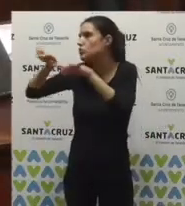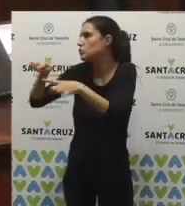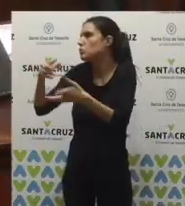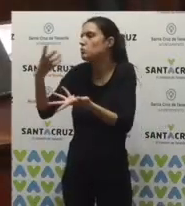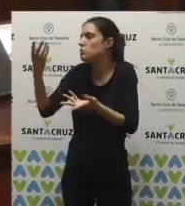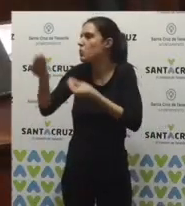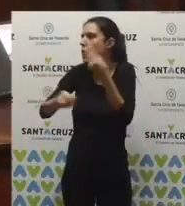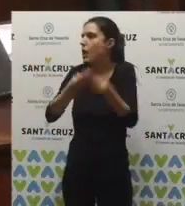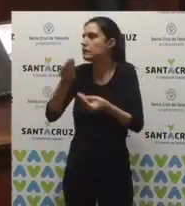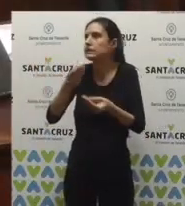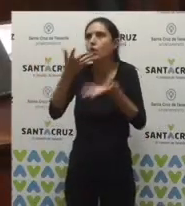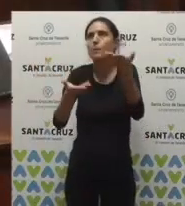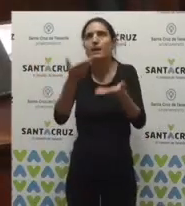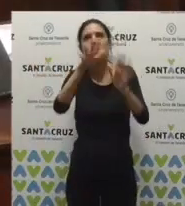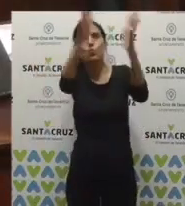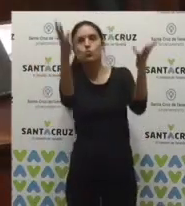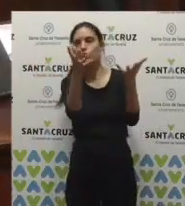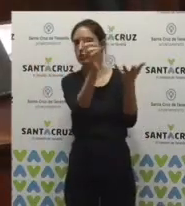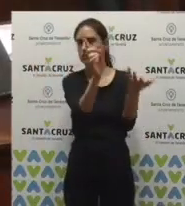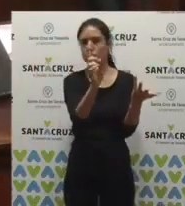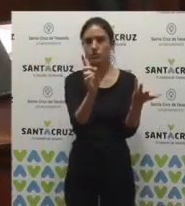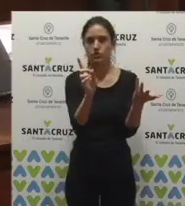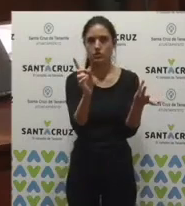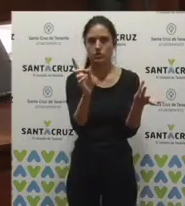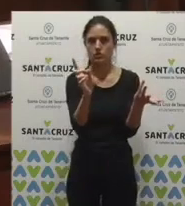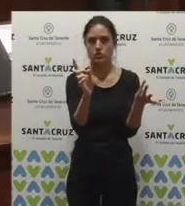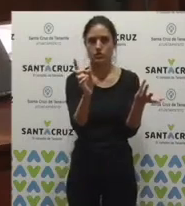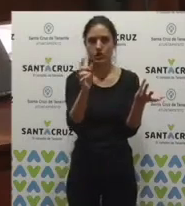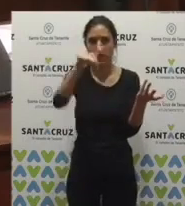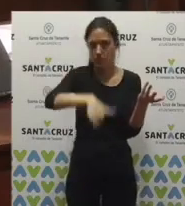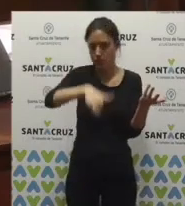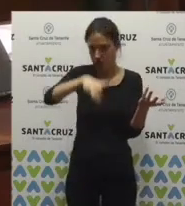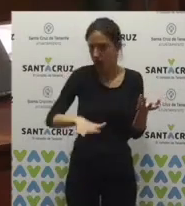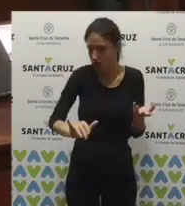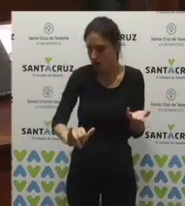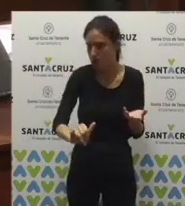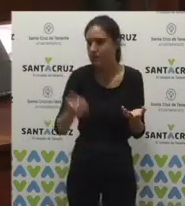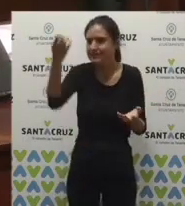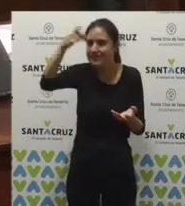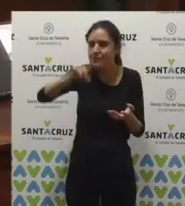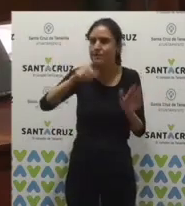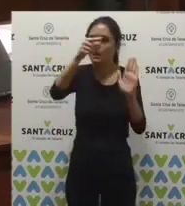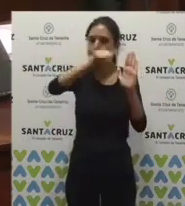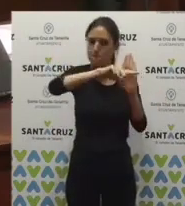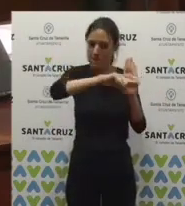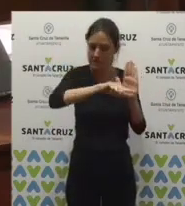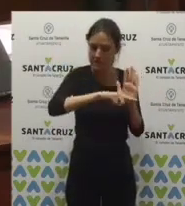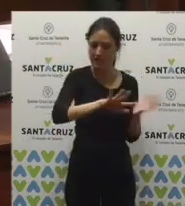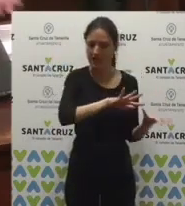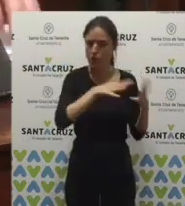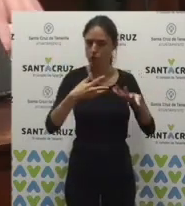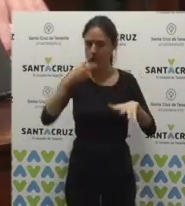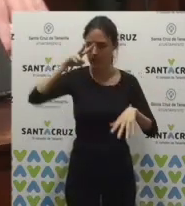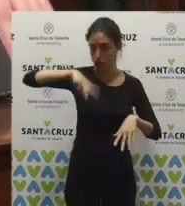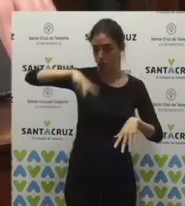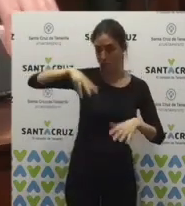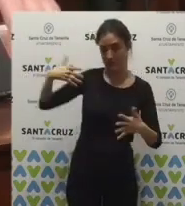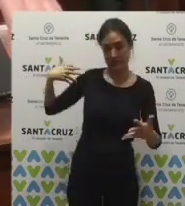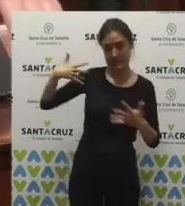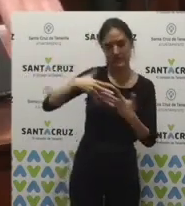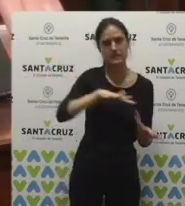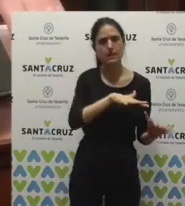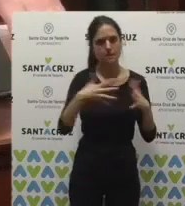gobierno bueno así como otras medidas que se han ido implementando en estos dos últimos meses en santa cruz